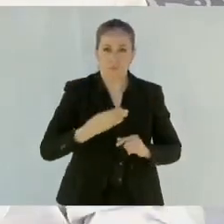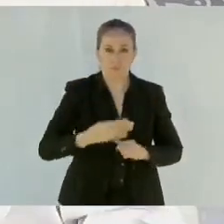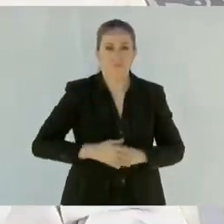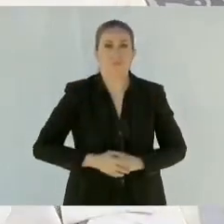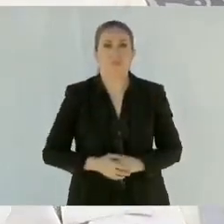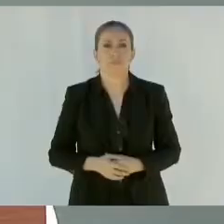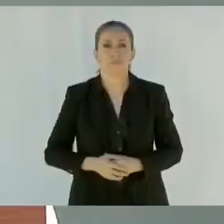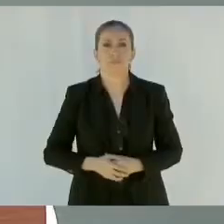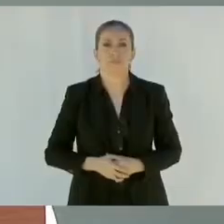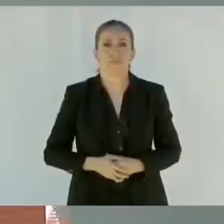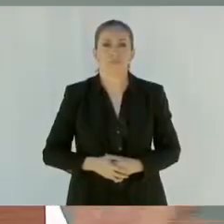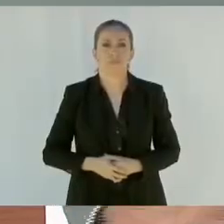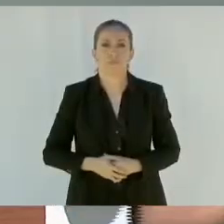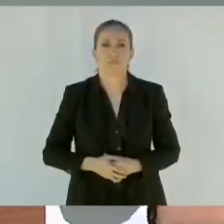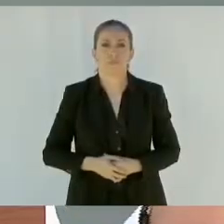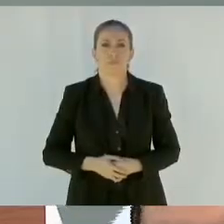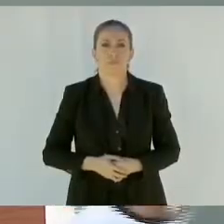efecto